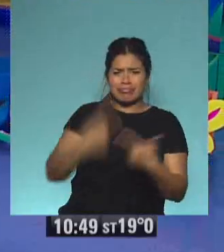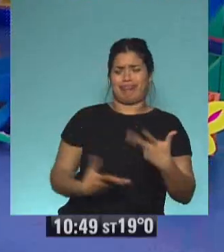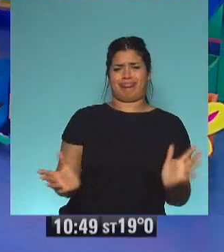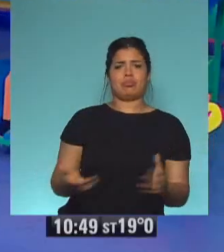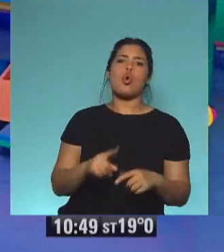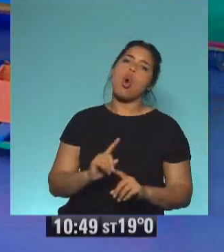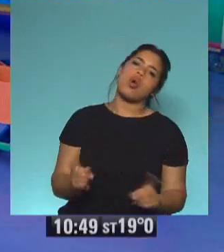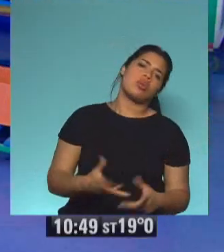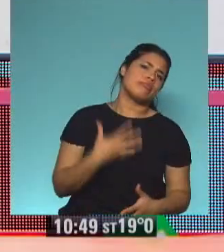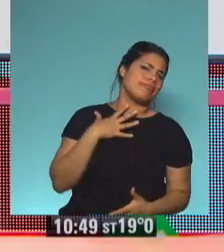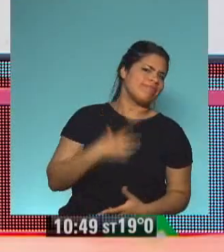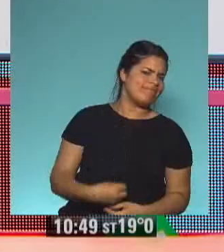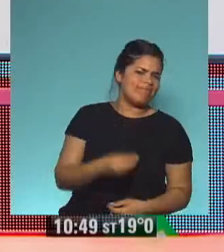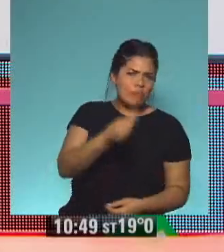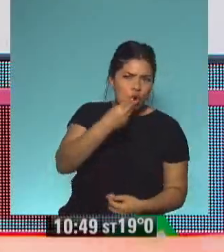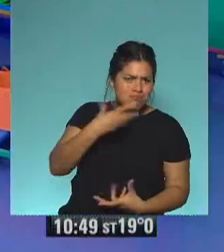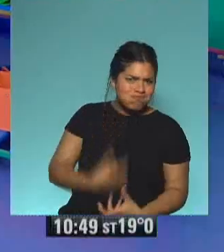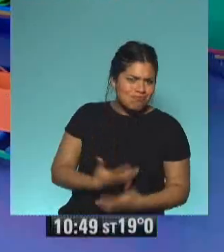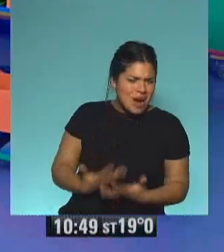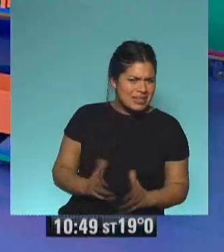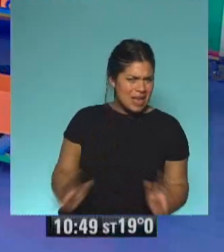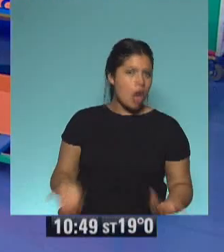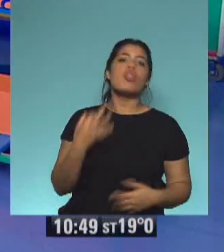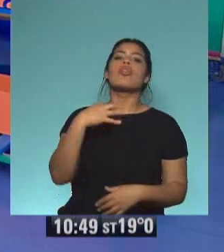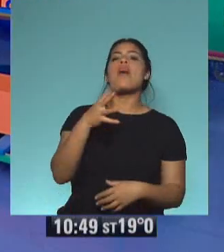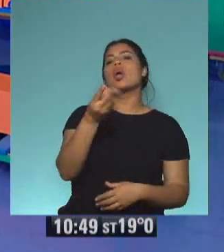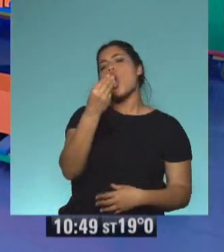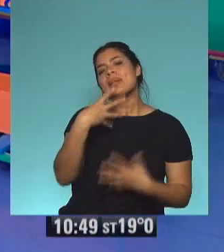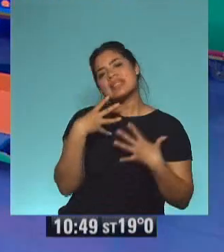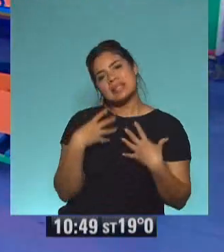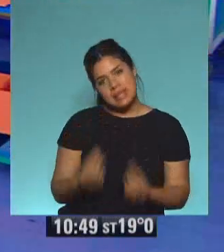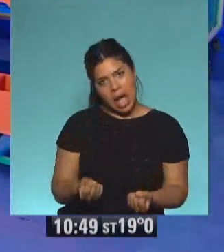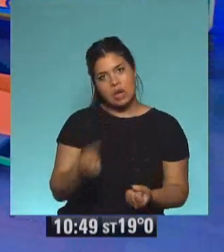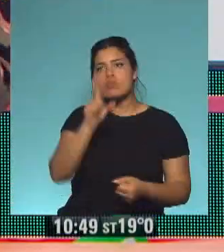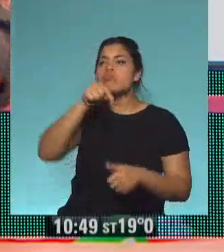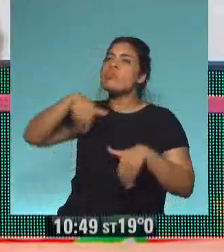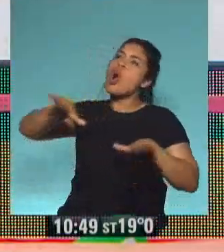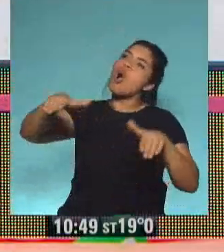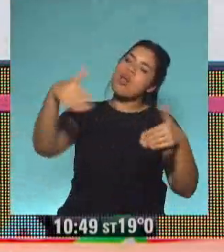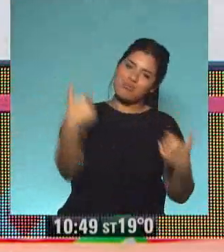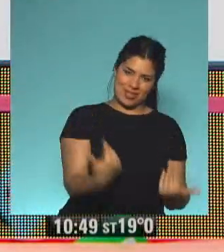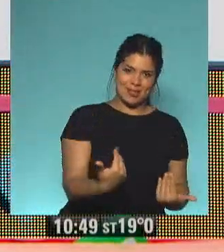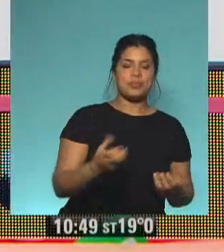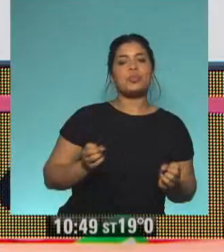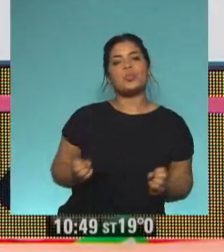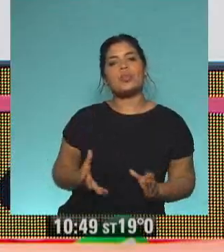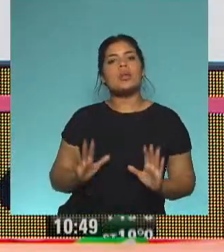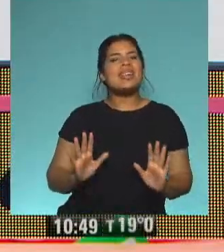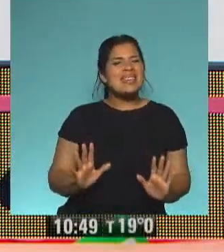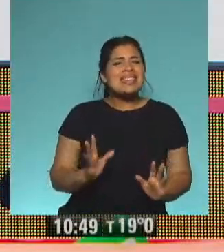Muy pesado. ¿Sabe qué? Hay que comer liviano, dice un amigo, sí, para aprender a volar. Aprender a volar. Pero es que tuvieron que pasar